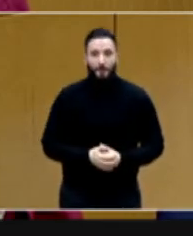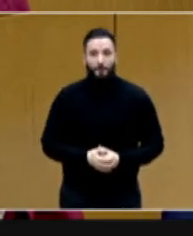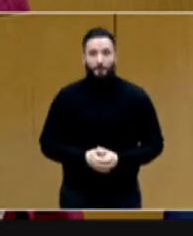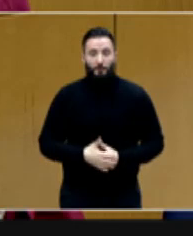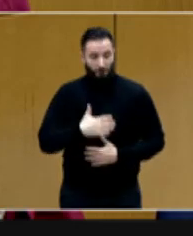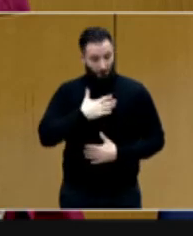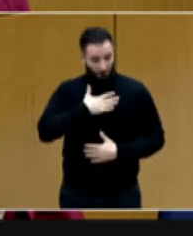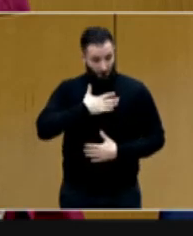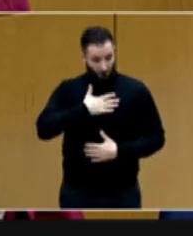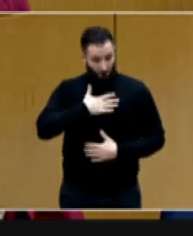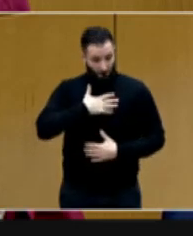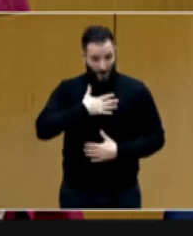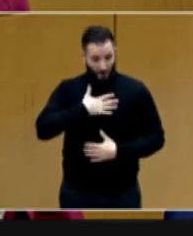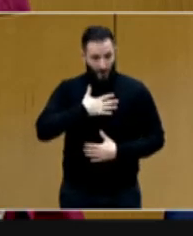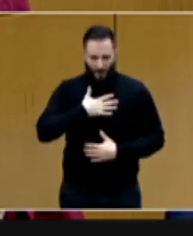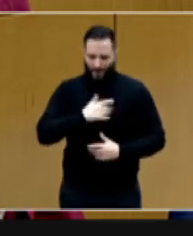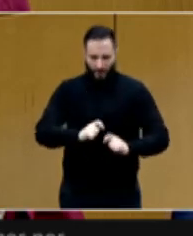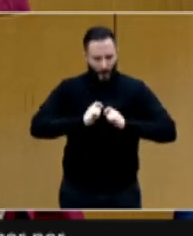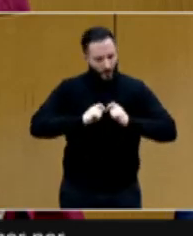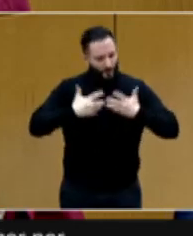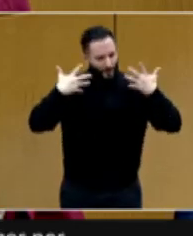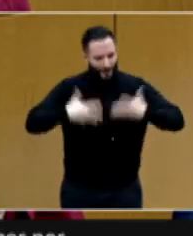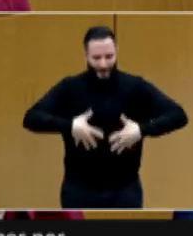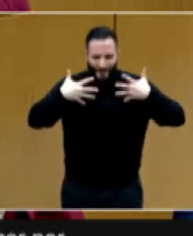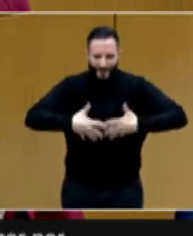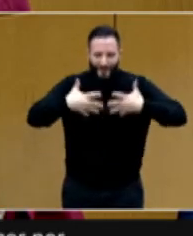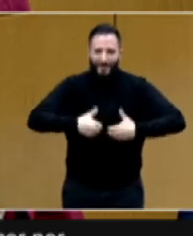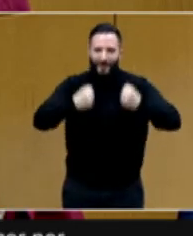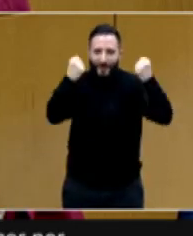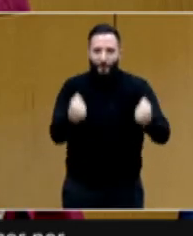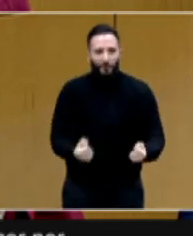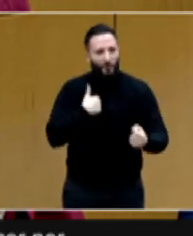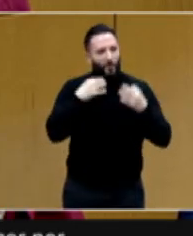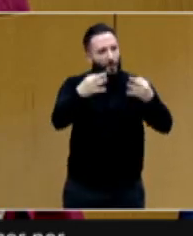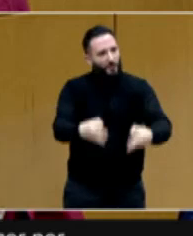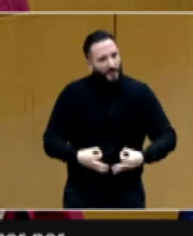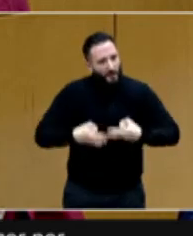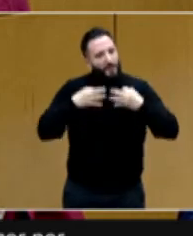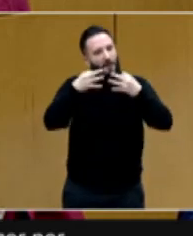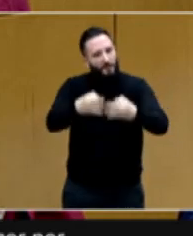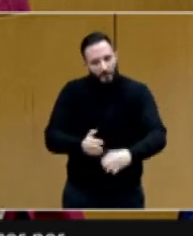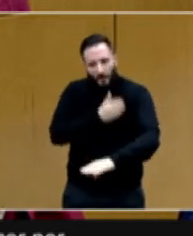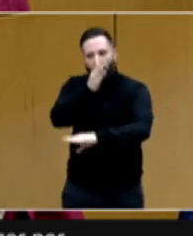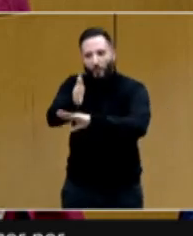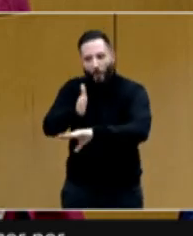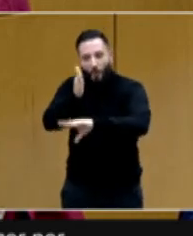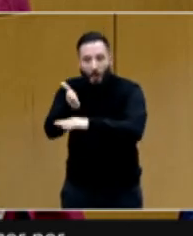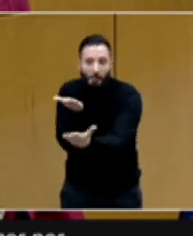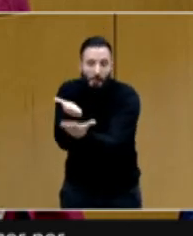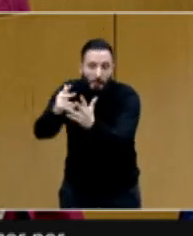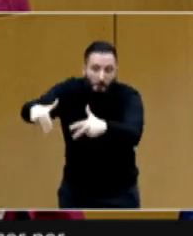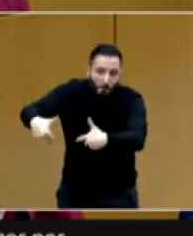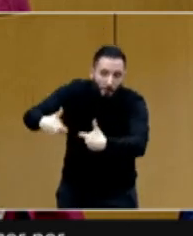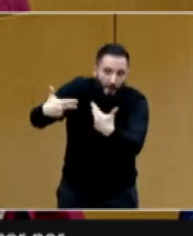a mí me suponen mucha alegría de no tener que ir siempre a pedir permiso sino